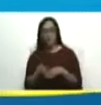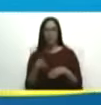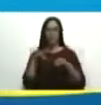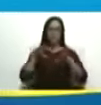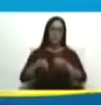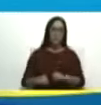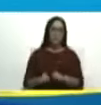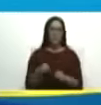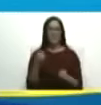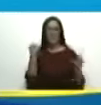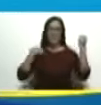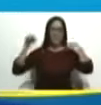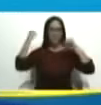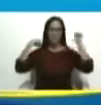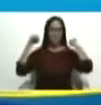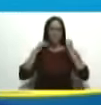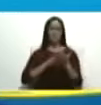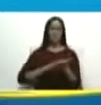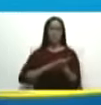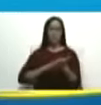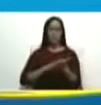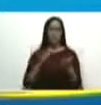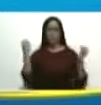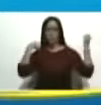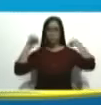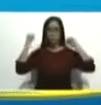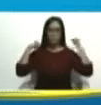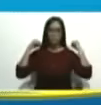a la desobediencia y esto se resuelve con insurrección,